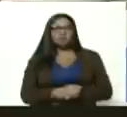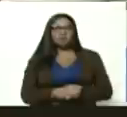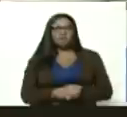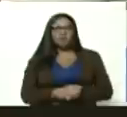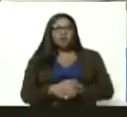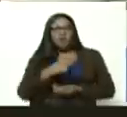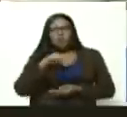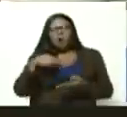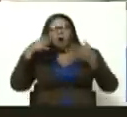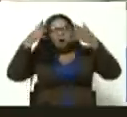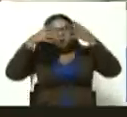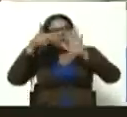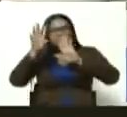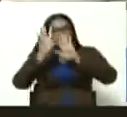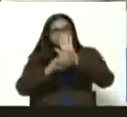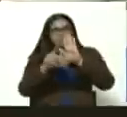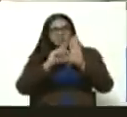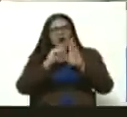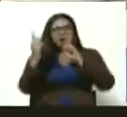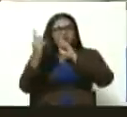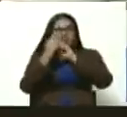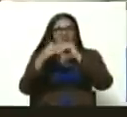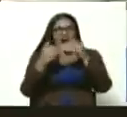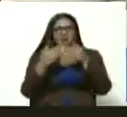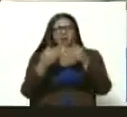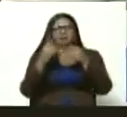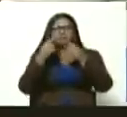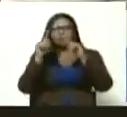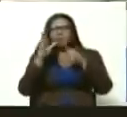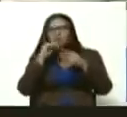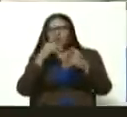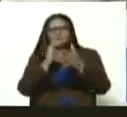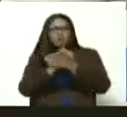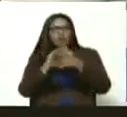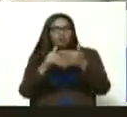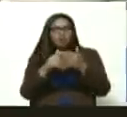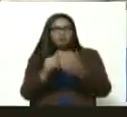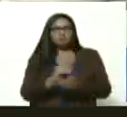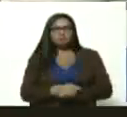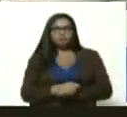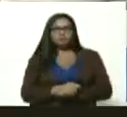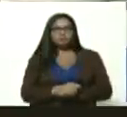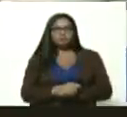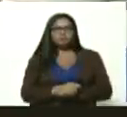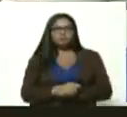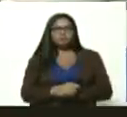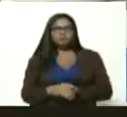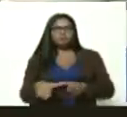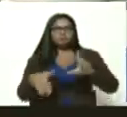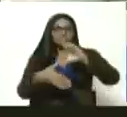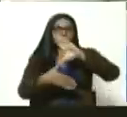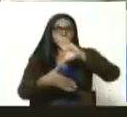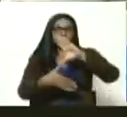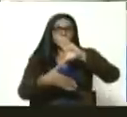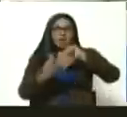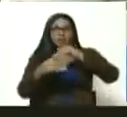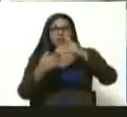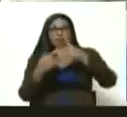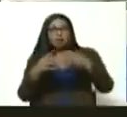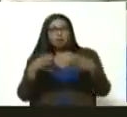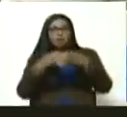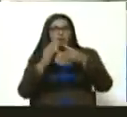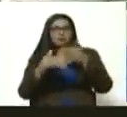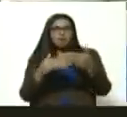formados para enfrentar ese gran enemigo que el imperialismo norteamericano no es tarea fácil y el partido socialista unido de venezuela